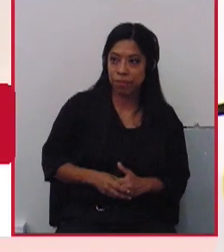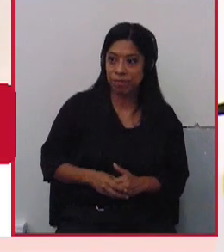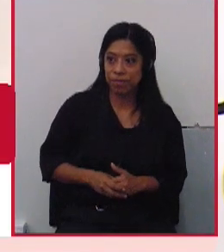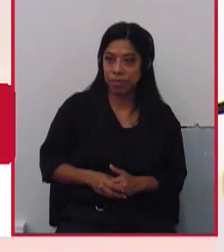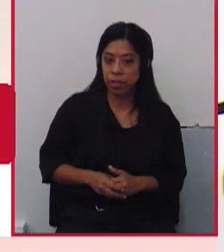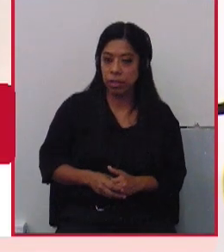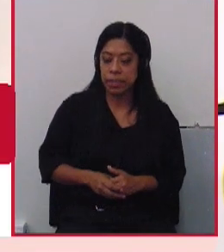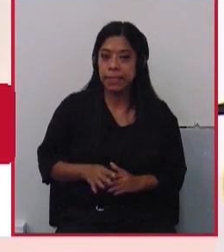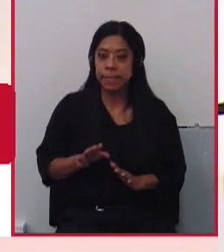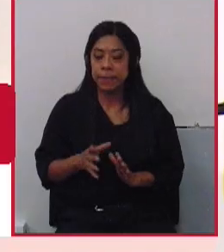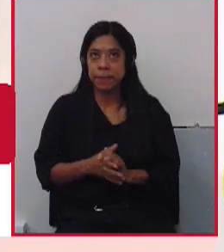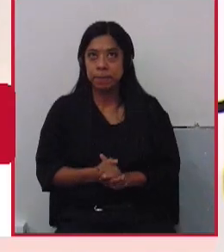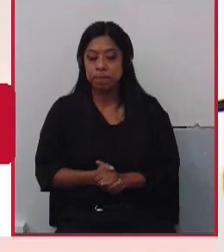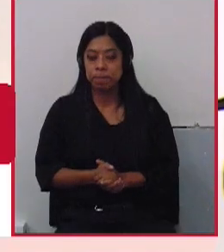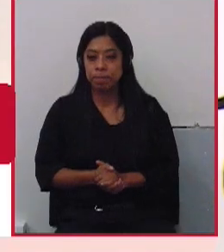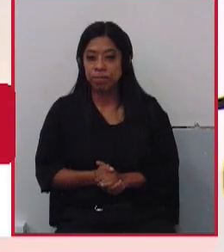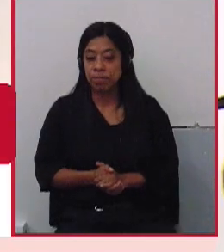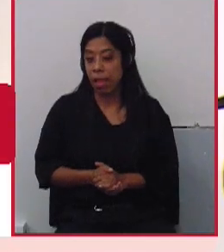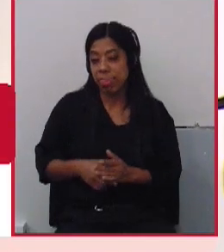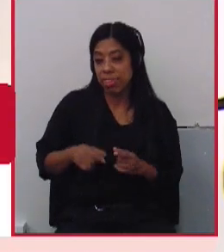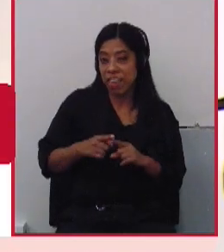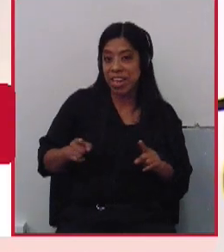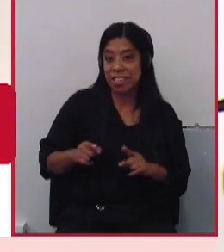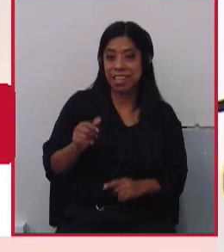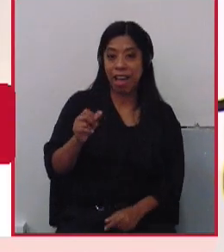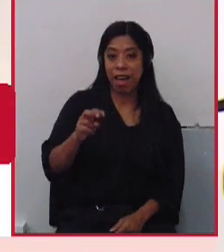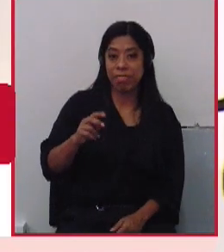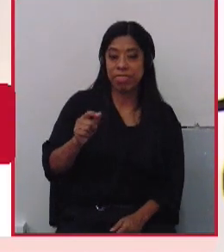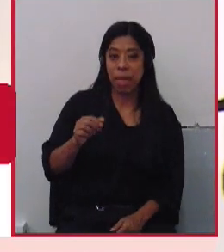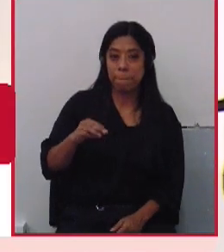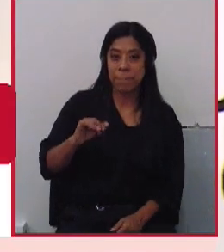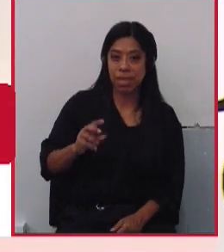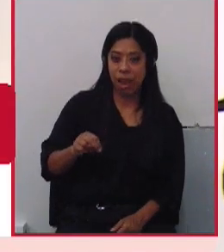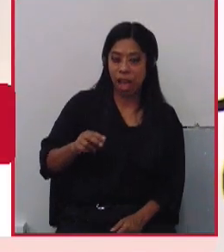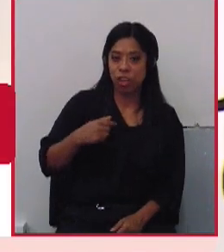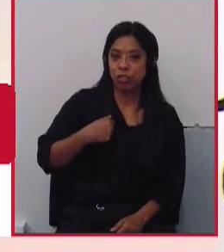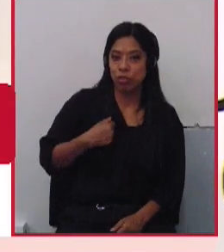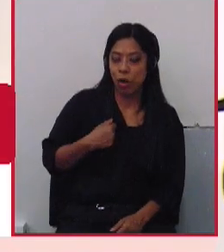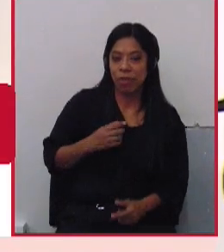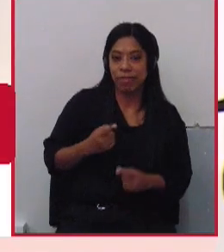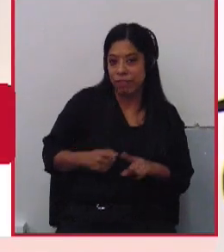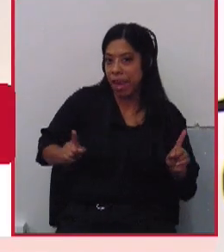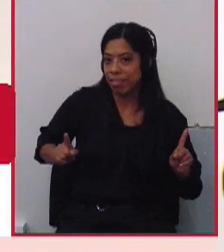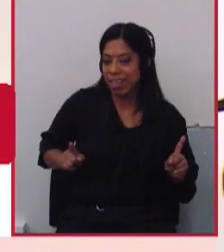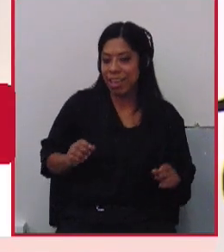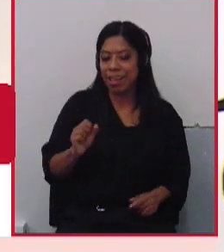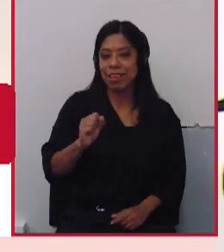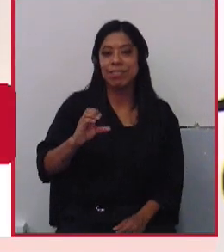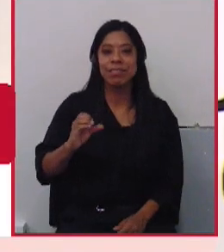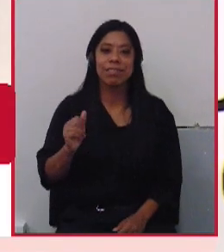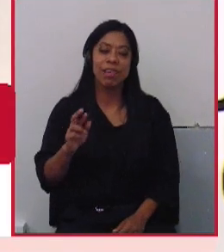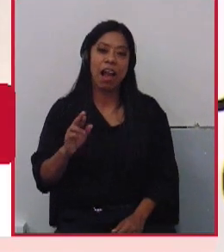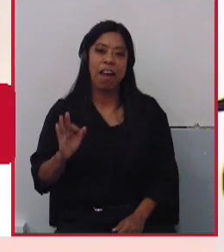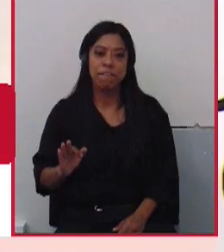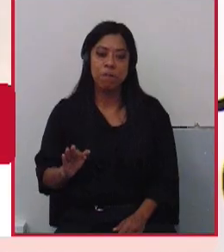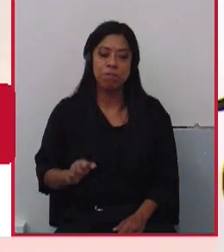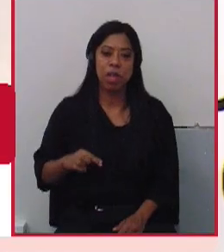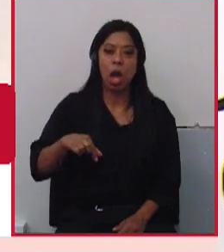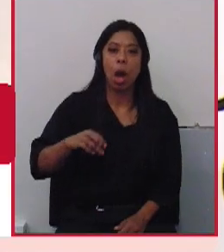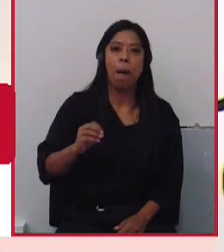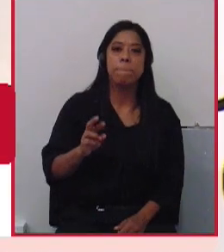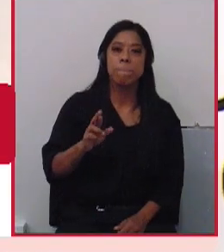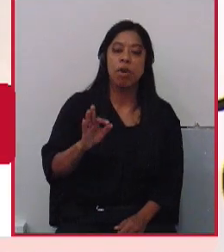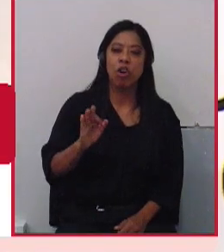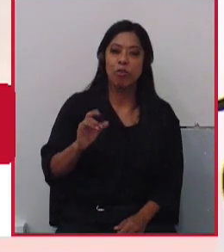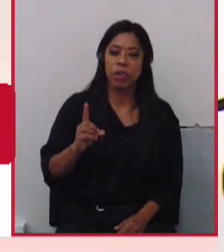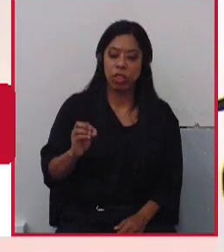Mira, a diferencia de antamina es un SCAR, tipo SCAR. En los pórfidos, ¿a qué te enfrentas